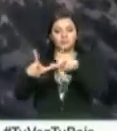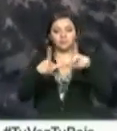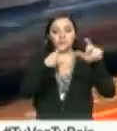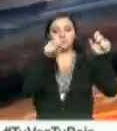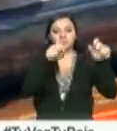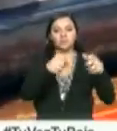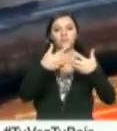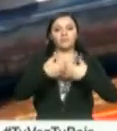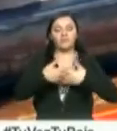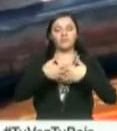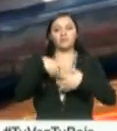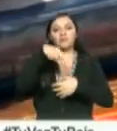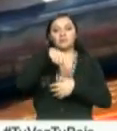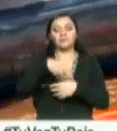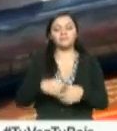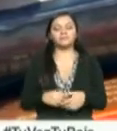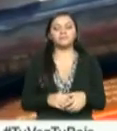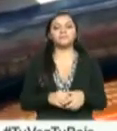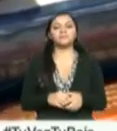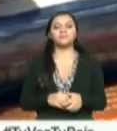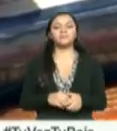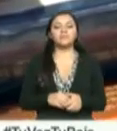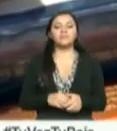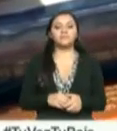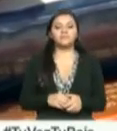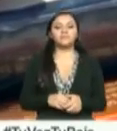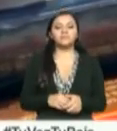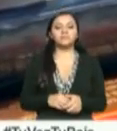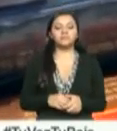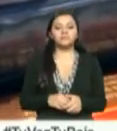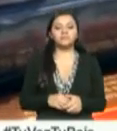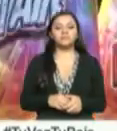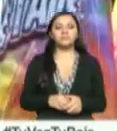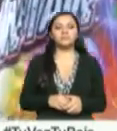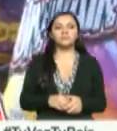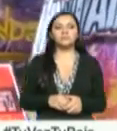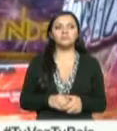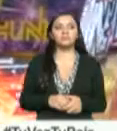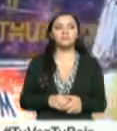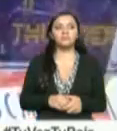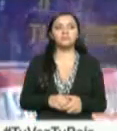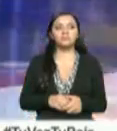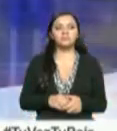este material pirotécnico. Caterine Morejón, Noticiero Ciudadano.